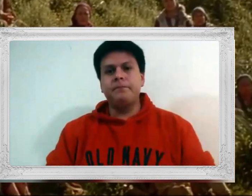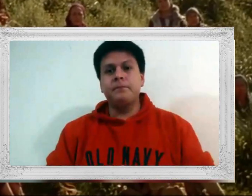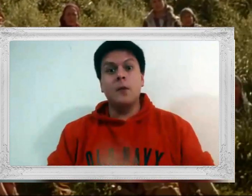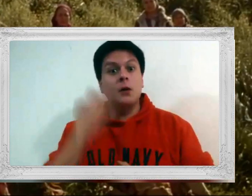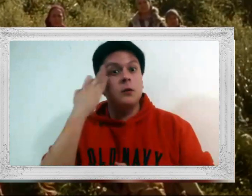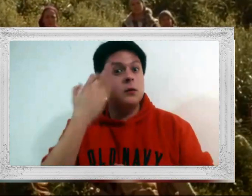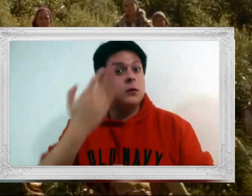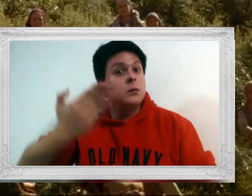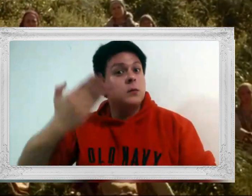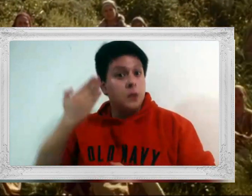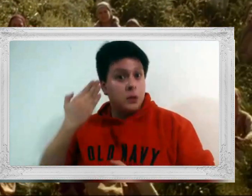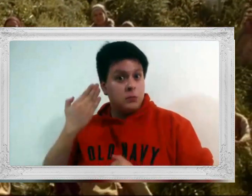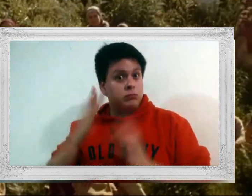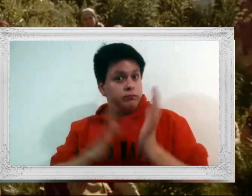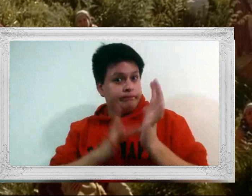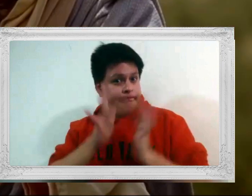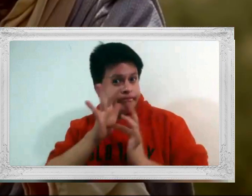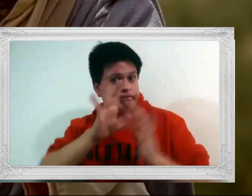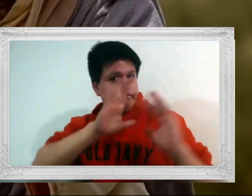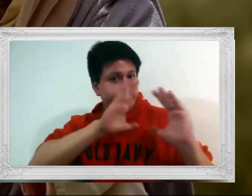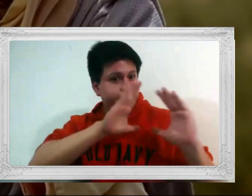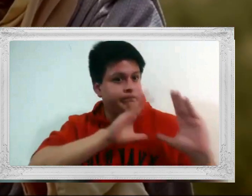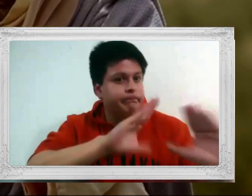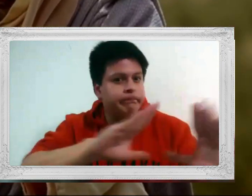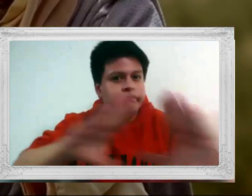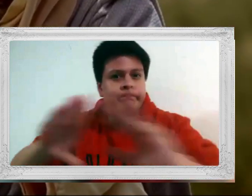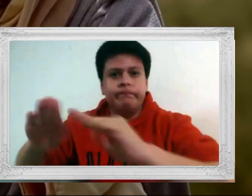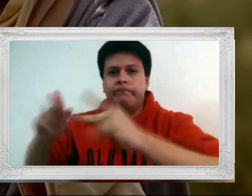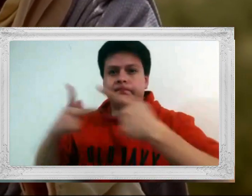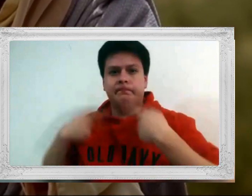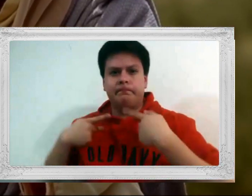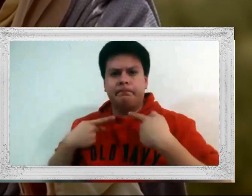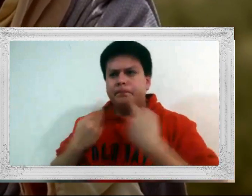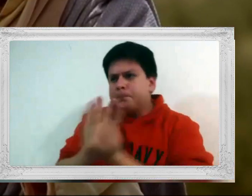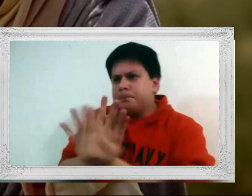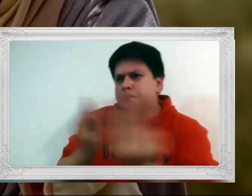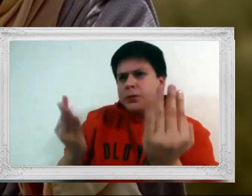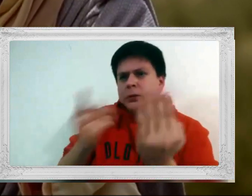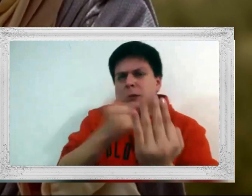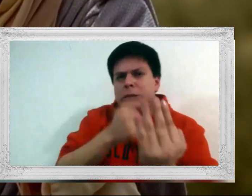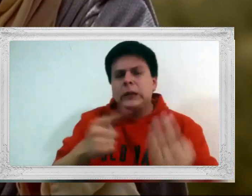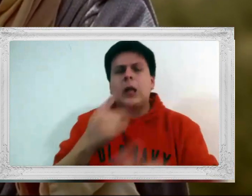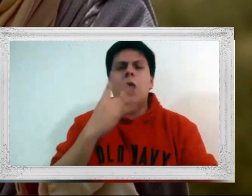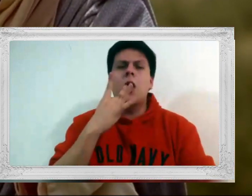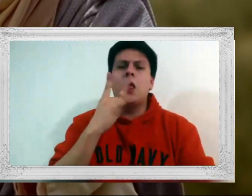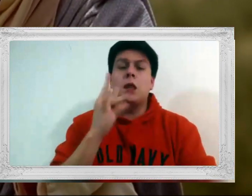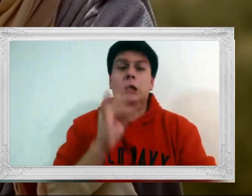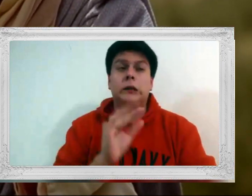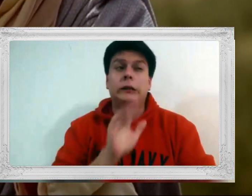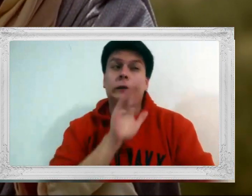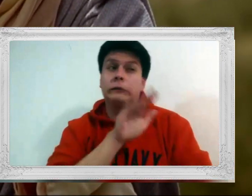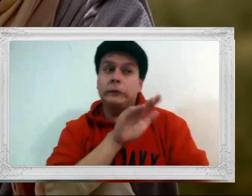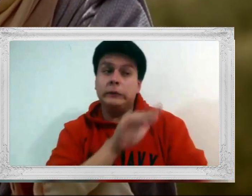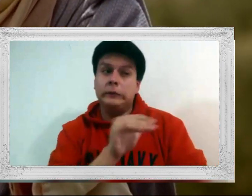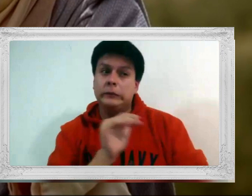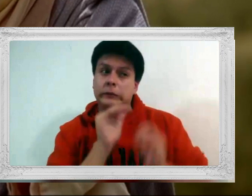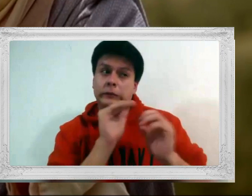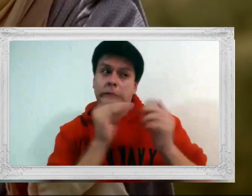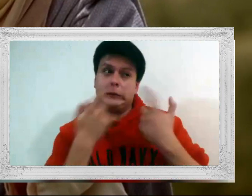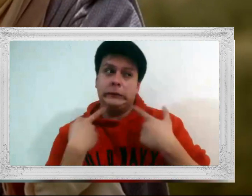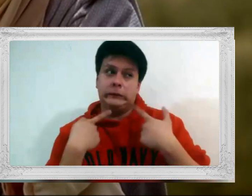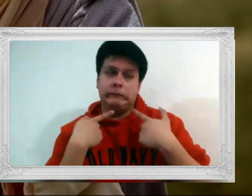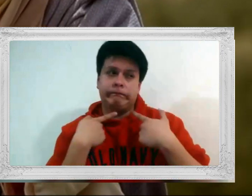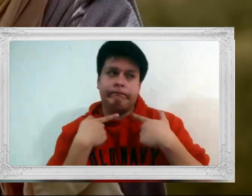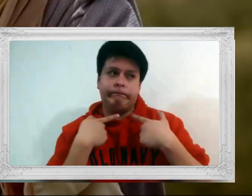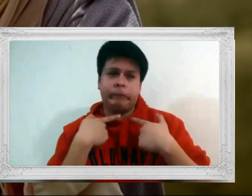En aquel tiempo enseñaba Jesús a la multitud y le decía: «Cuidado con los escribas. Les encanta